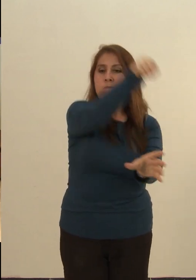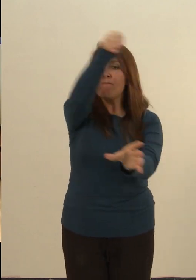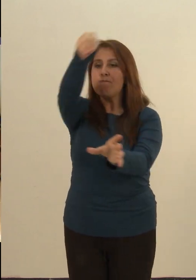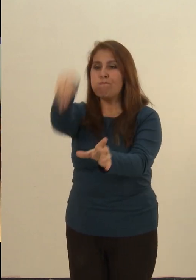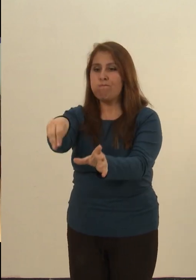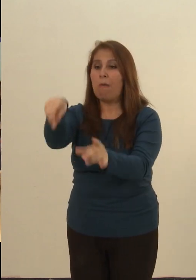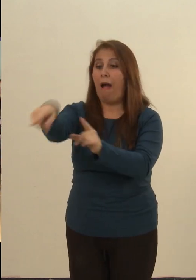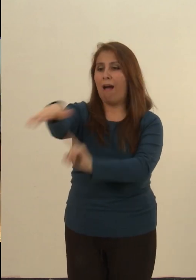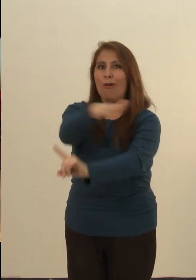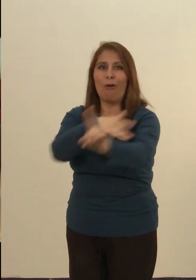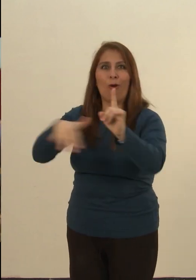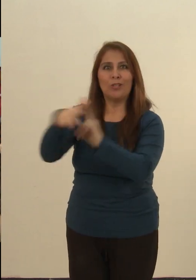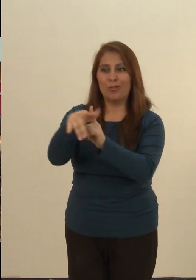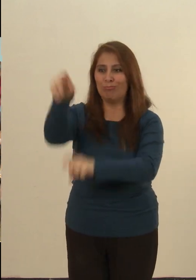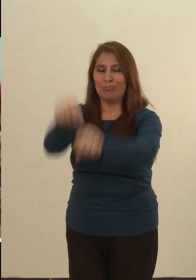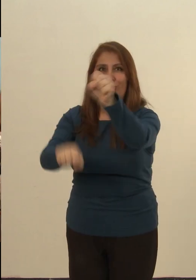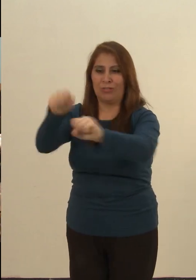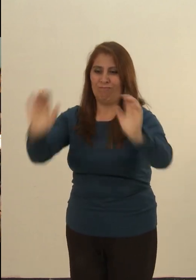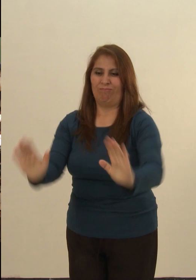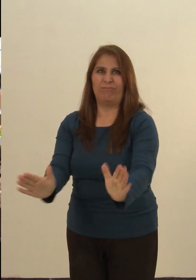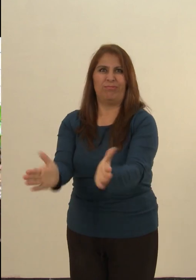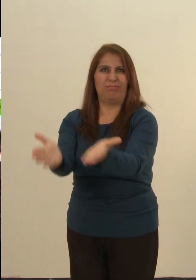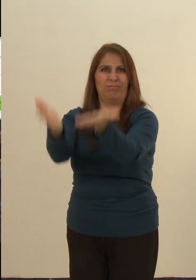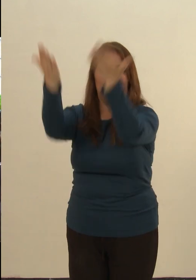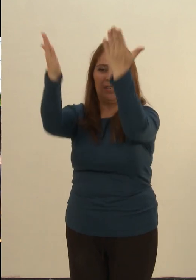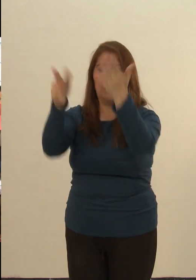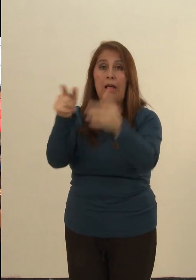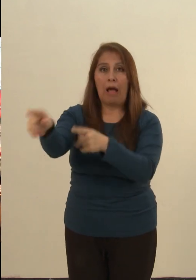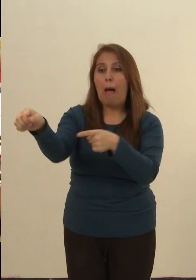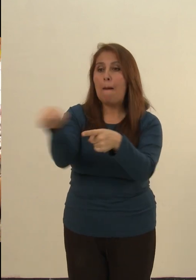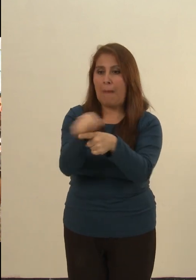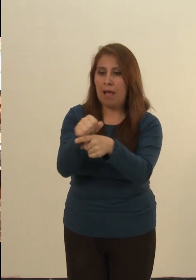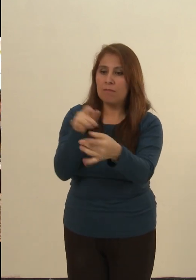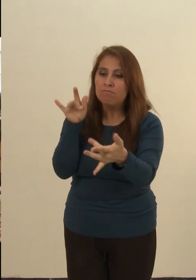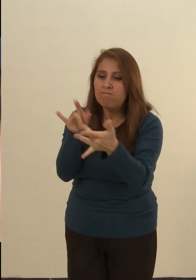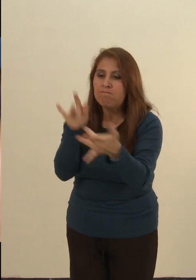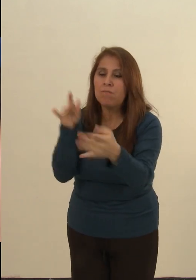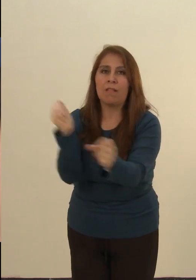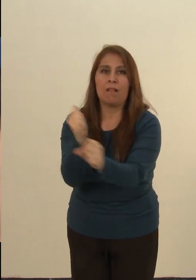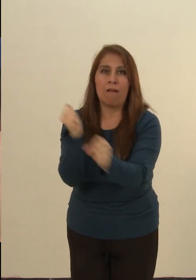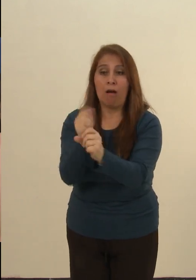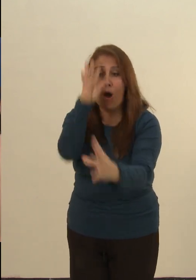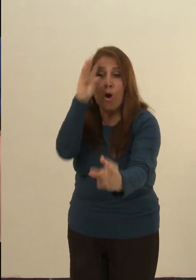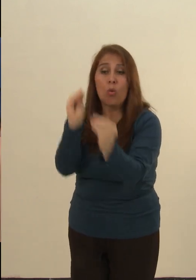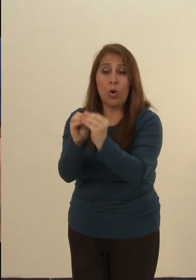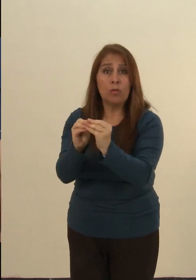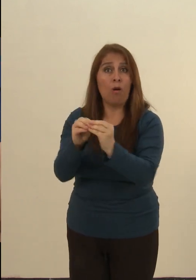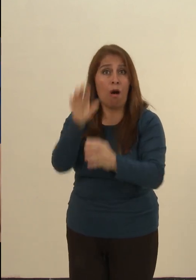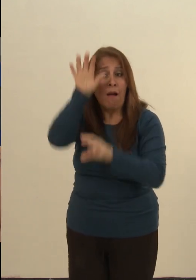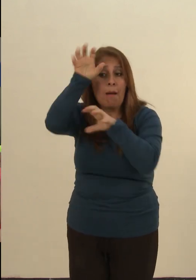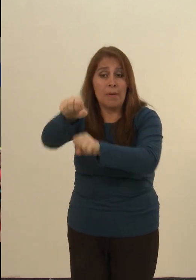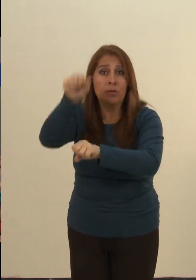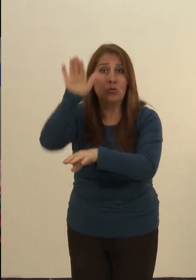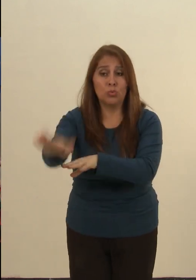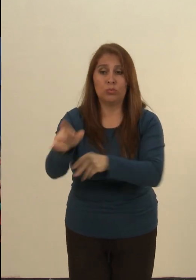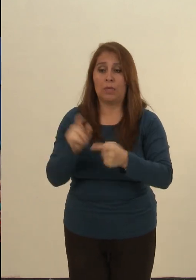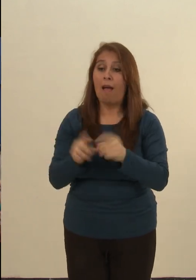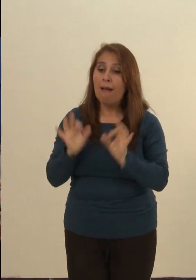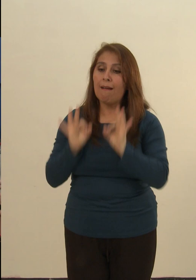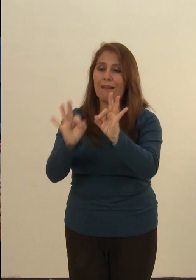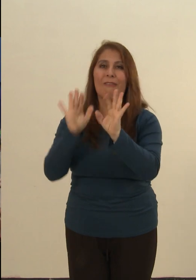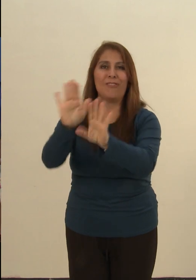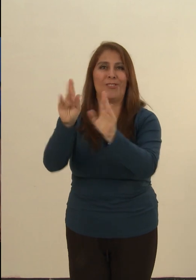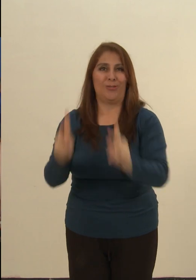mirar a ese sujeto en un contexto posibilitador de unas prácticas como mediador de sus capacidades de aprendizaje, de